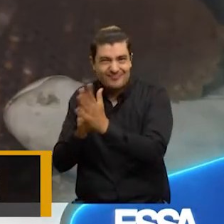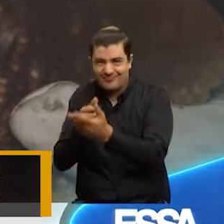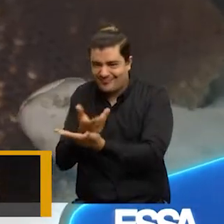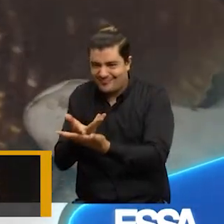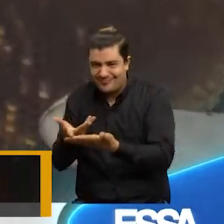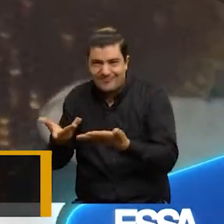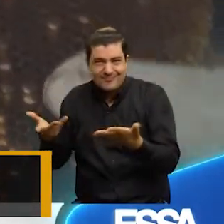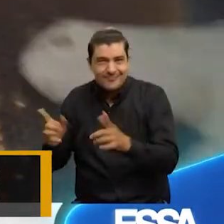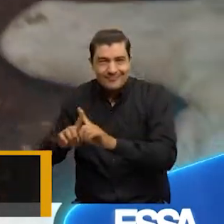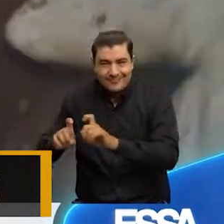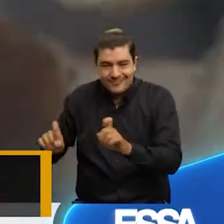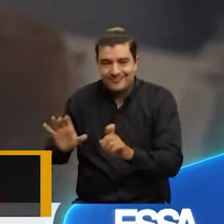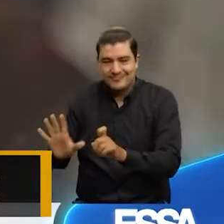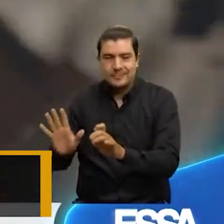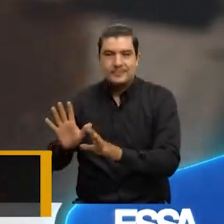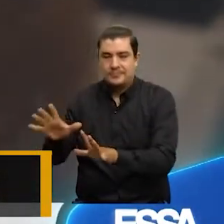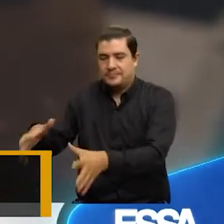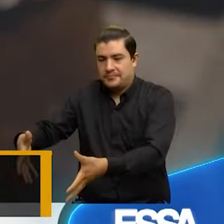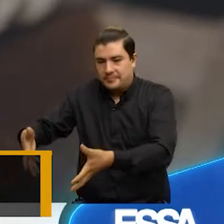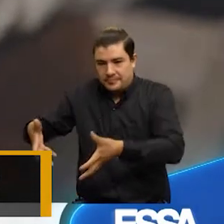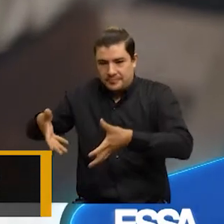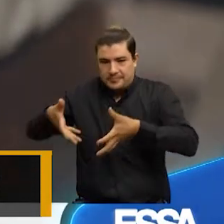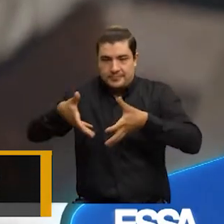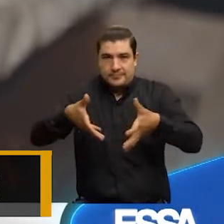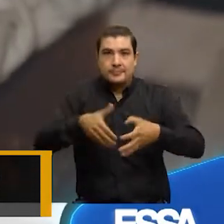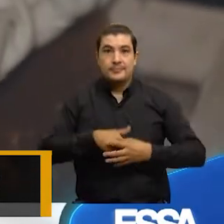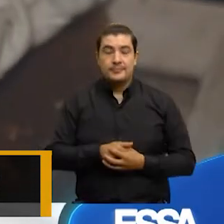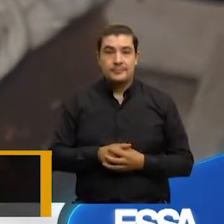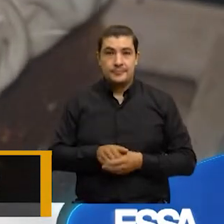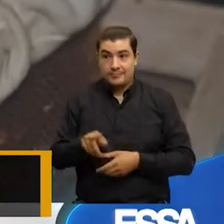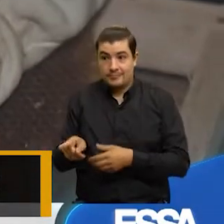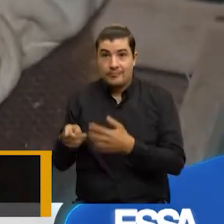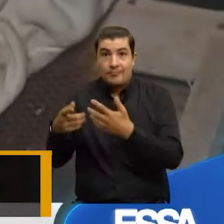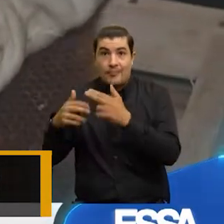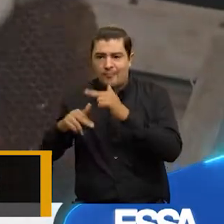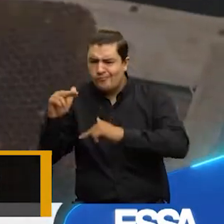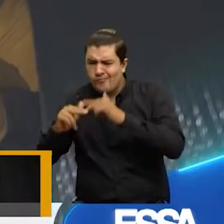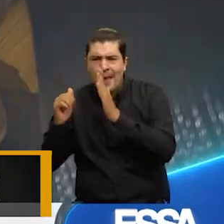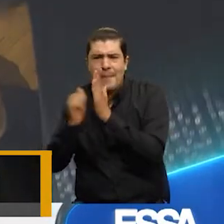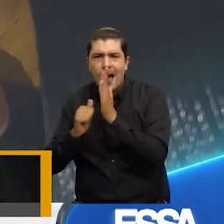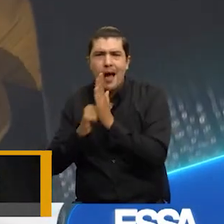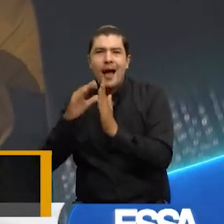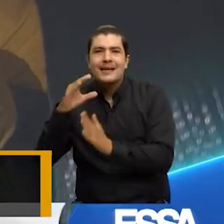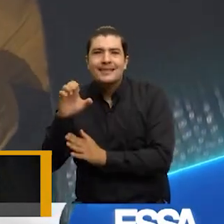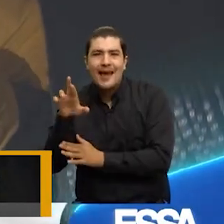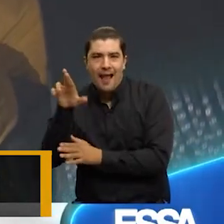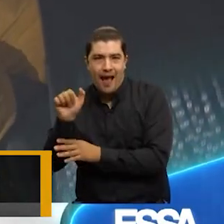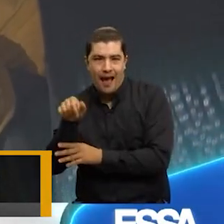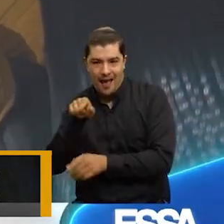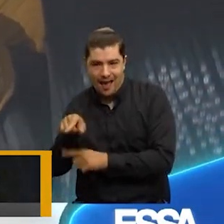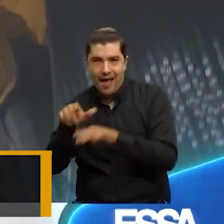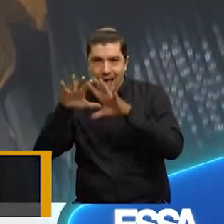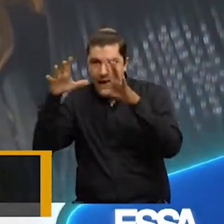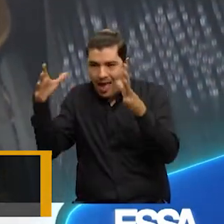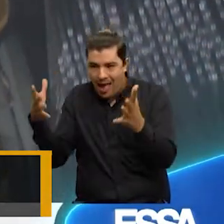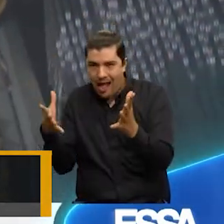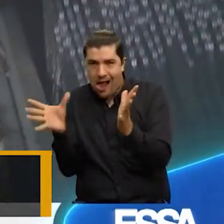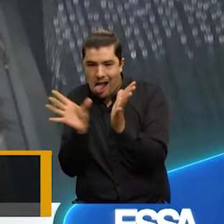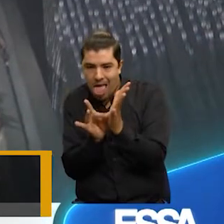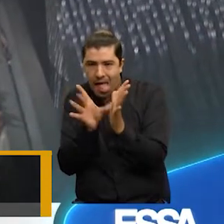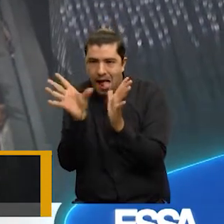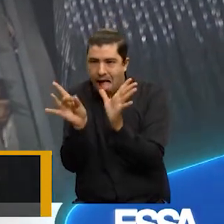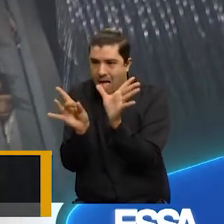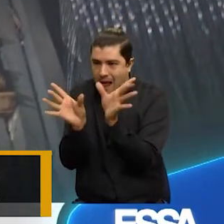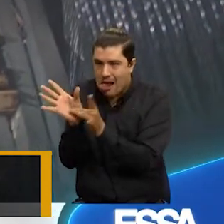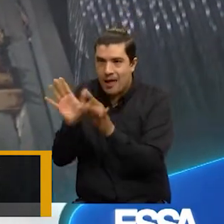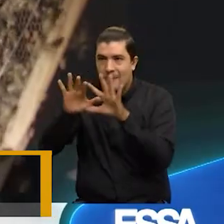material físico. La colmena normalmente se construye en cera y está pegada a las paredes internas de los carretes, entonces con mucho cuidado vamos